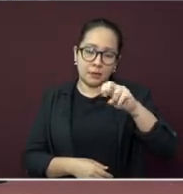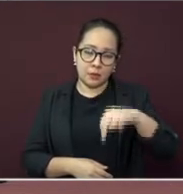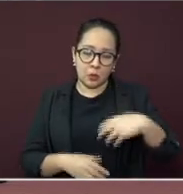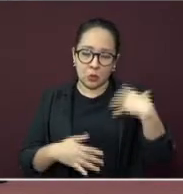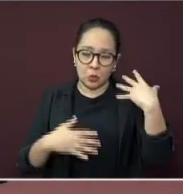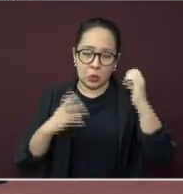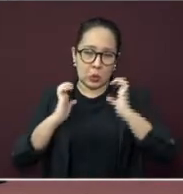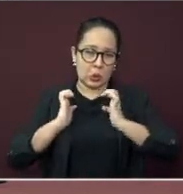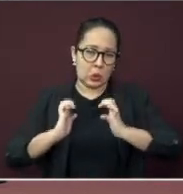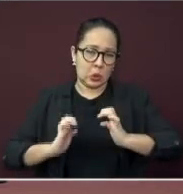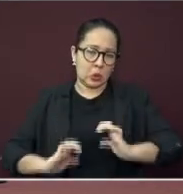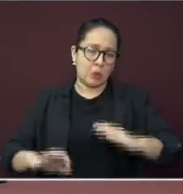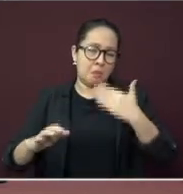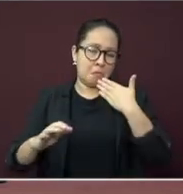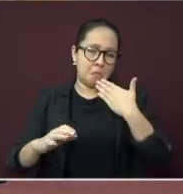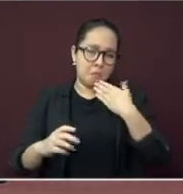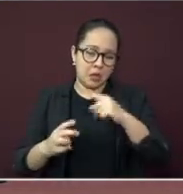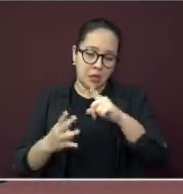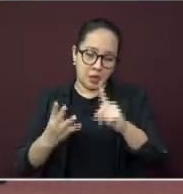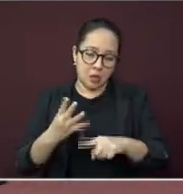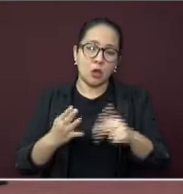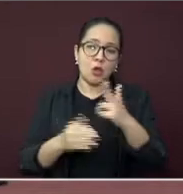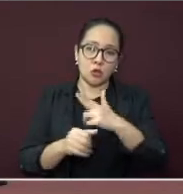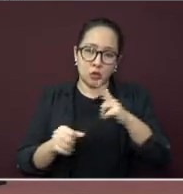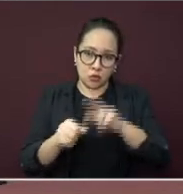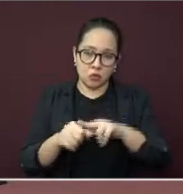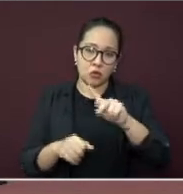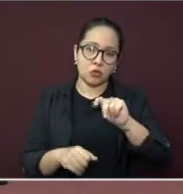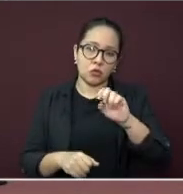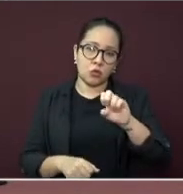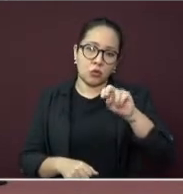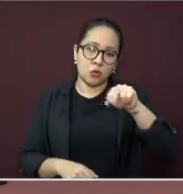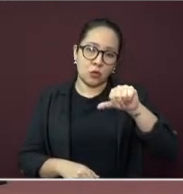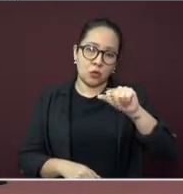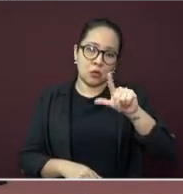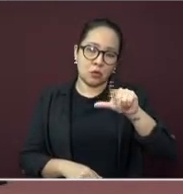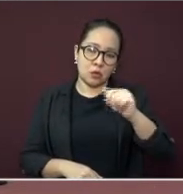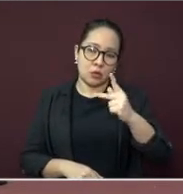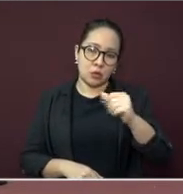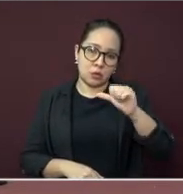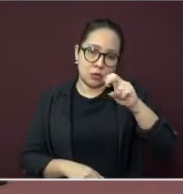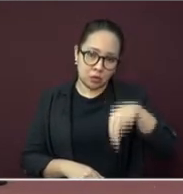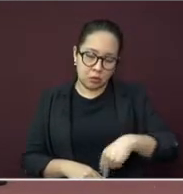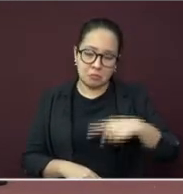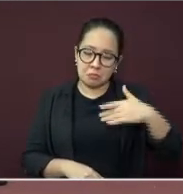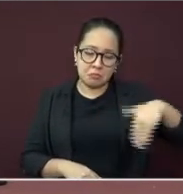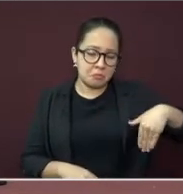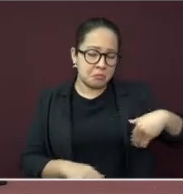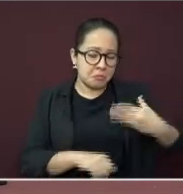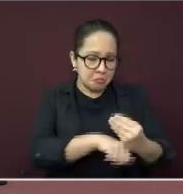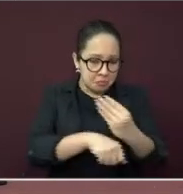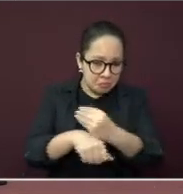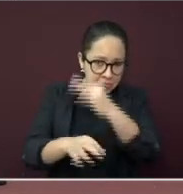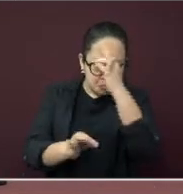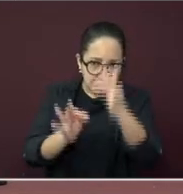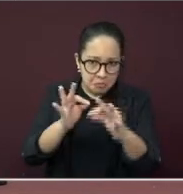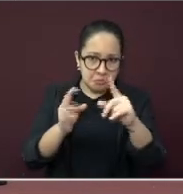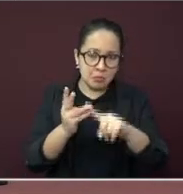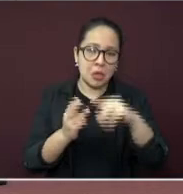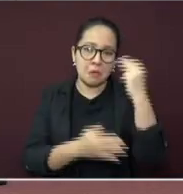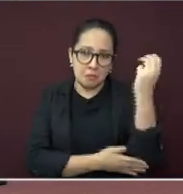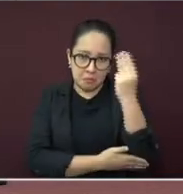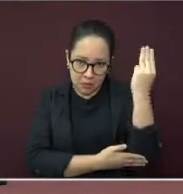tonalá para se acaba también de rehabilitar además de los hospitales de minatitlán